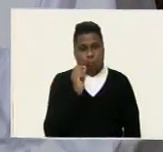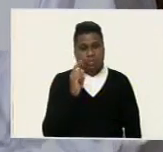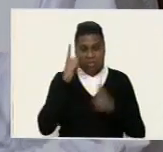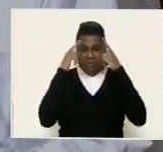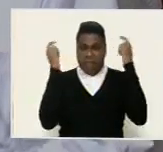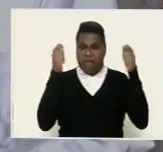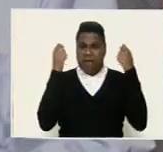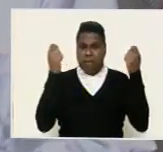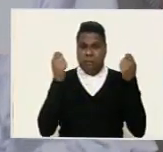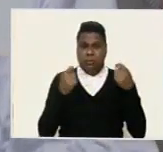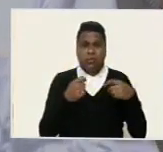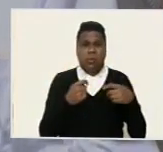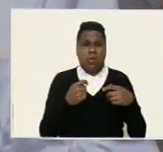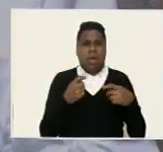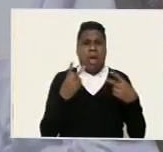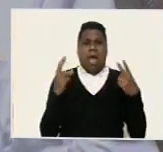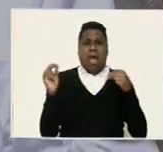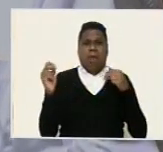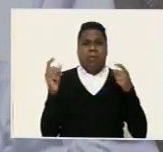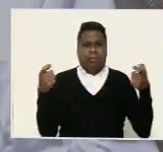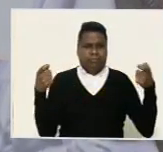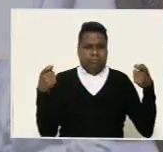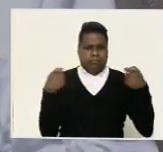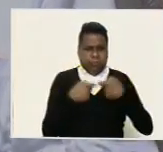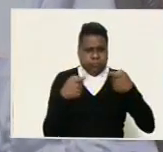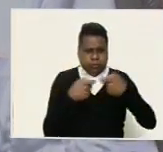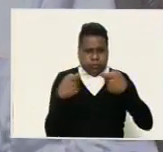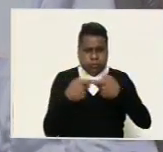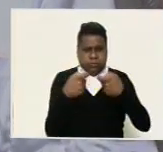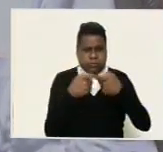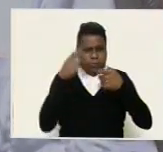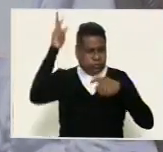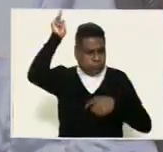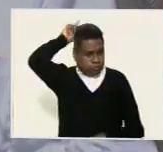Hablan de la guerra de los indígenas.